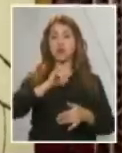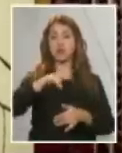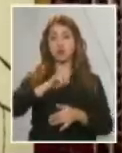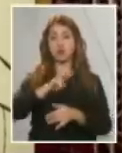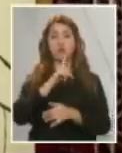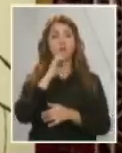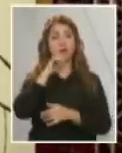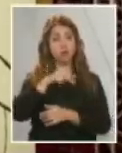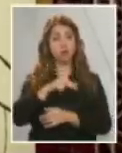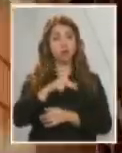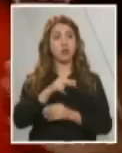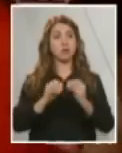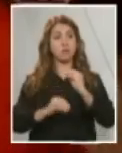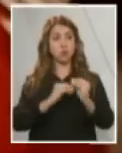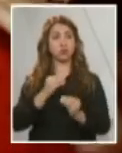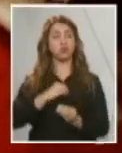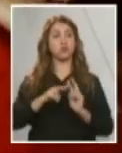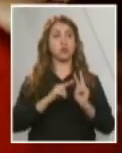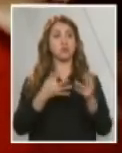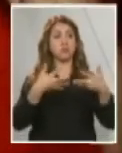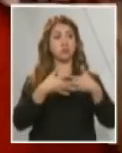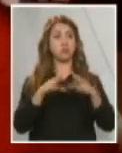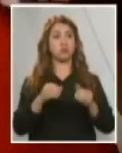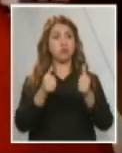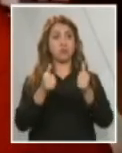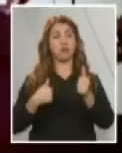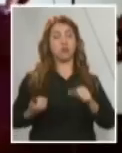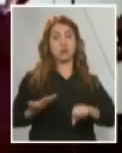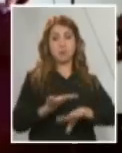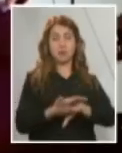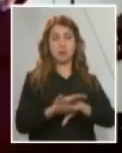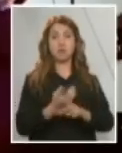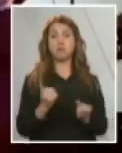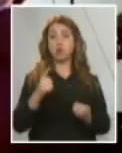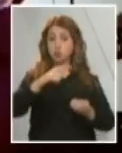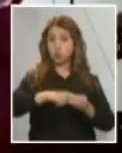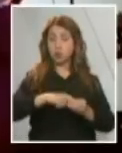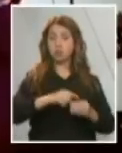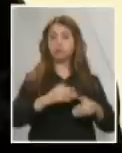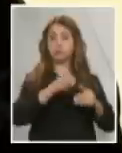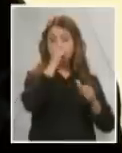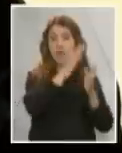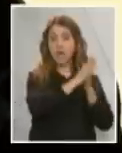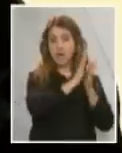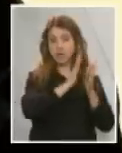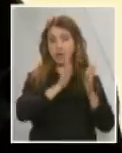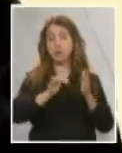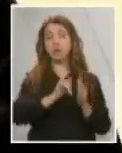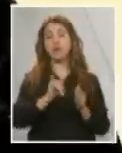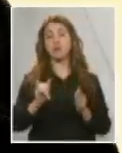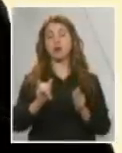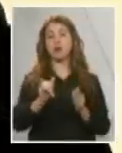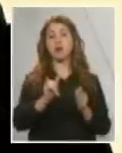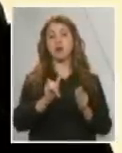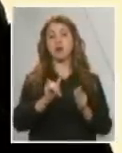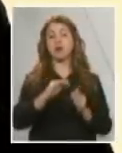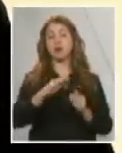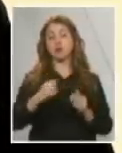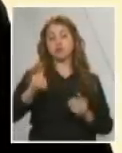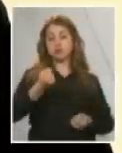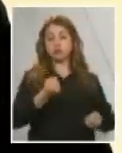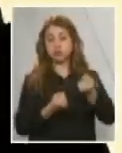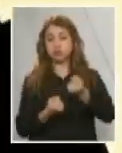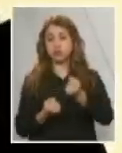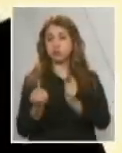y el producto que yo había hecho calzaba mucho con lo que estaban pidiendo. Entonces, lo postulé y ahí fui pasando etapas. Vino después la etapa de la co-creación, que era donde